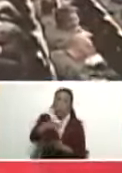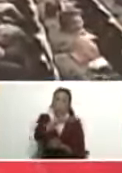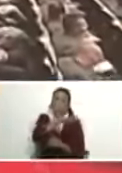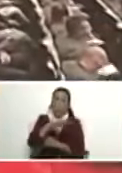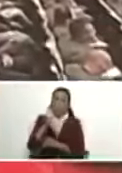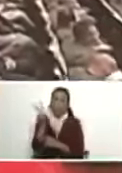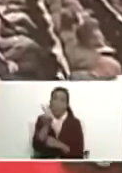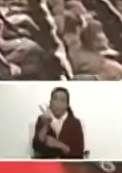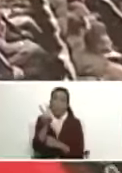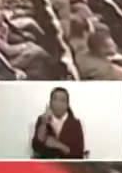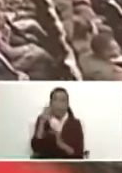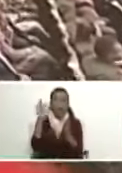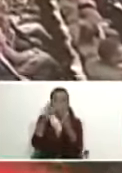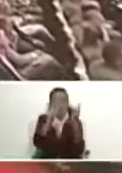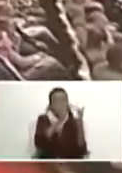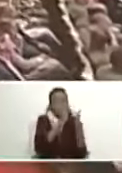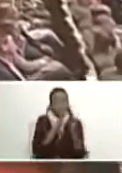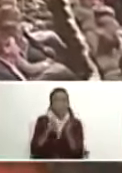conectados